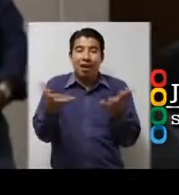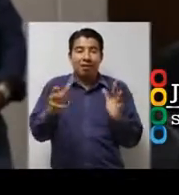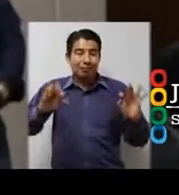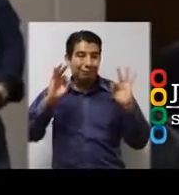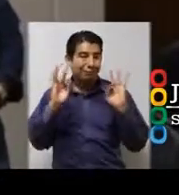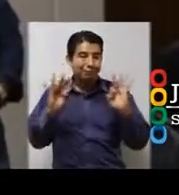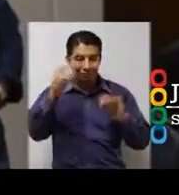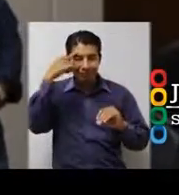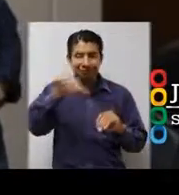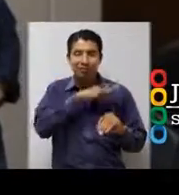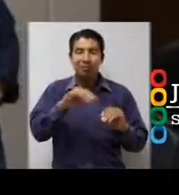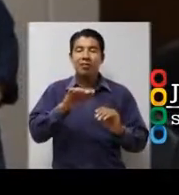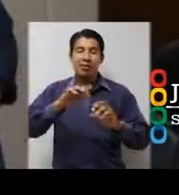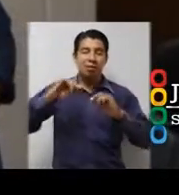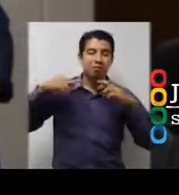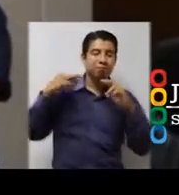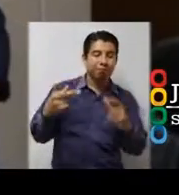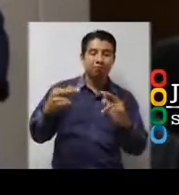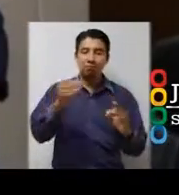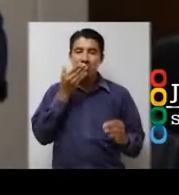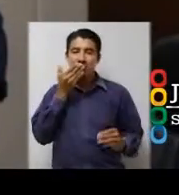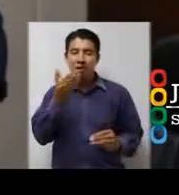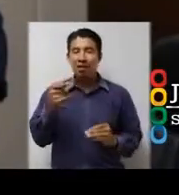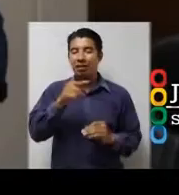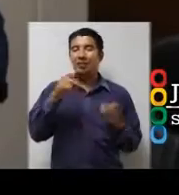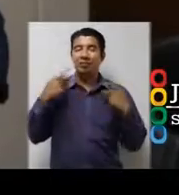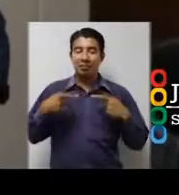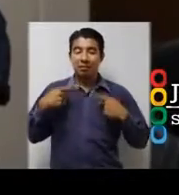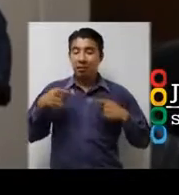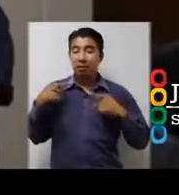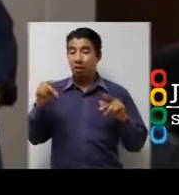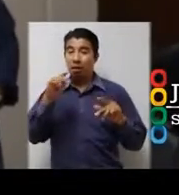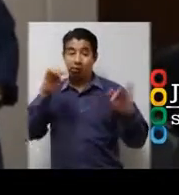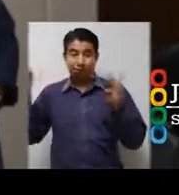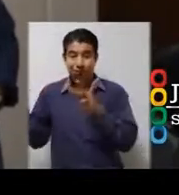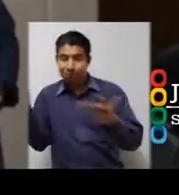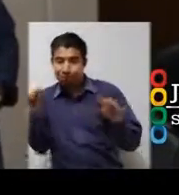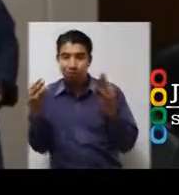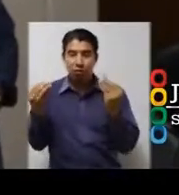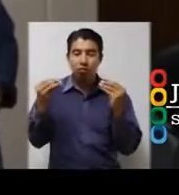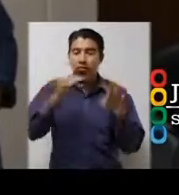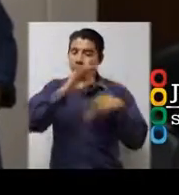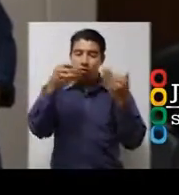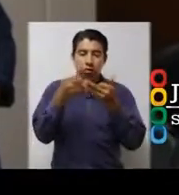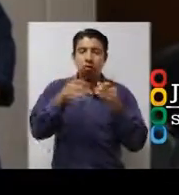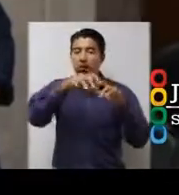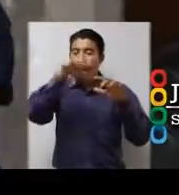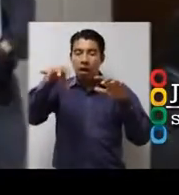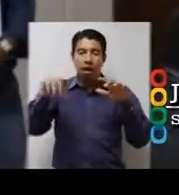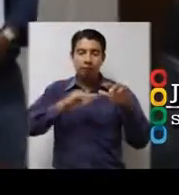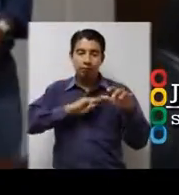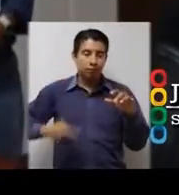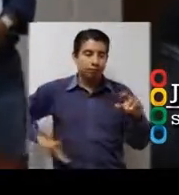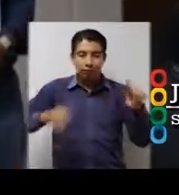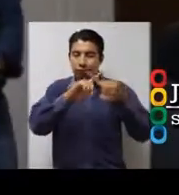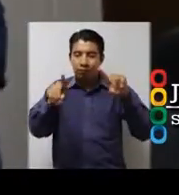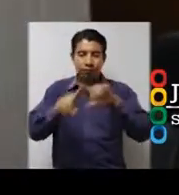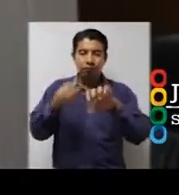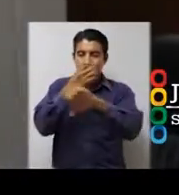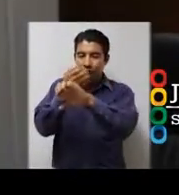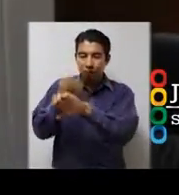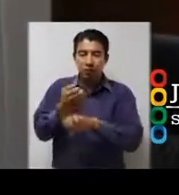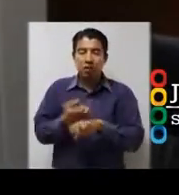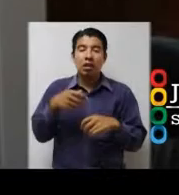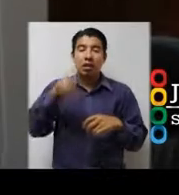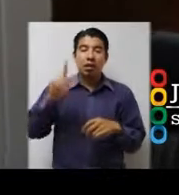porque eso a nivel nacional sí Y creo que todos van a van a tener ahí este mejores elementos bueno